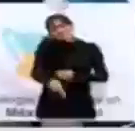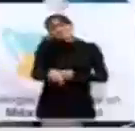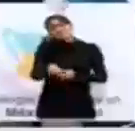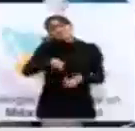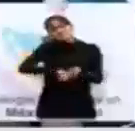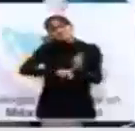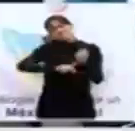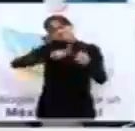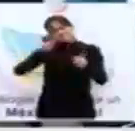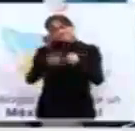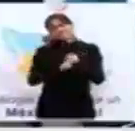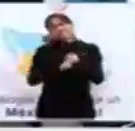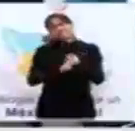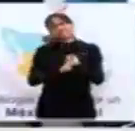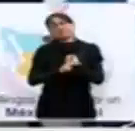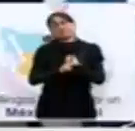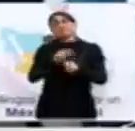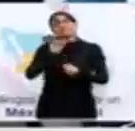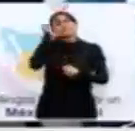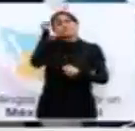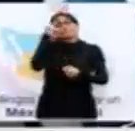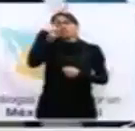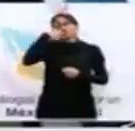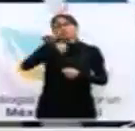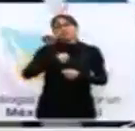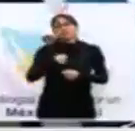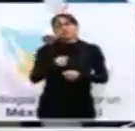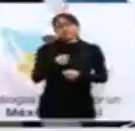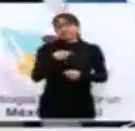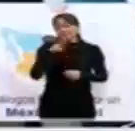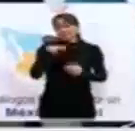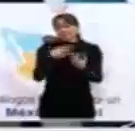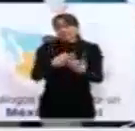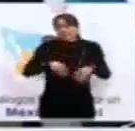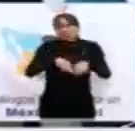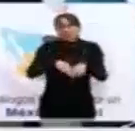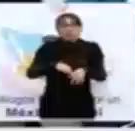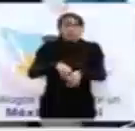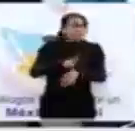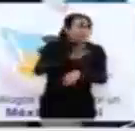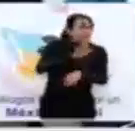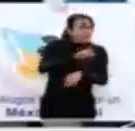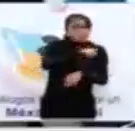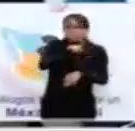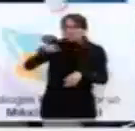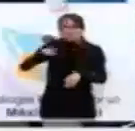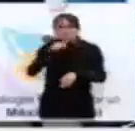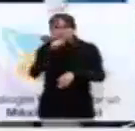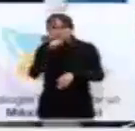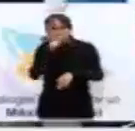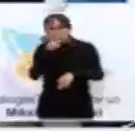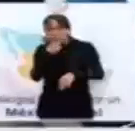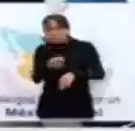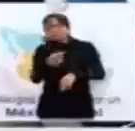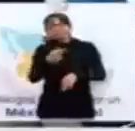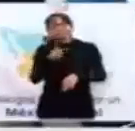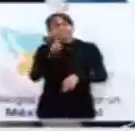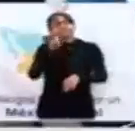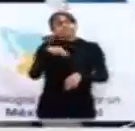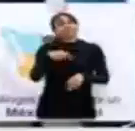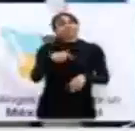fundamental, de la que no hemos conversado esta tarde y creo que eso nos daría para otra